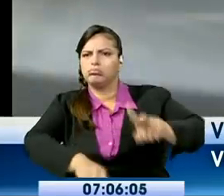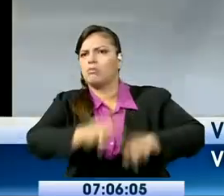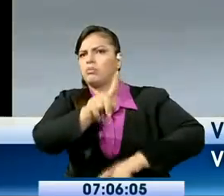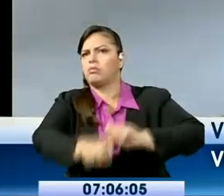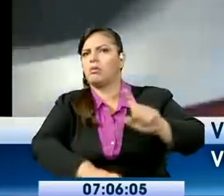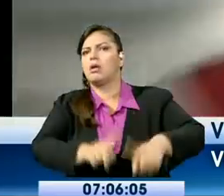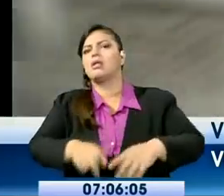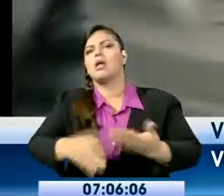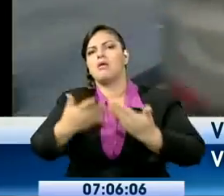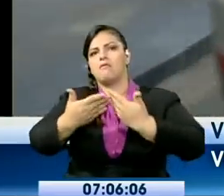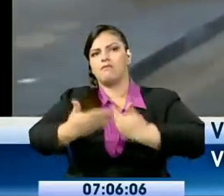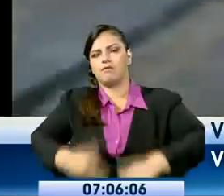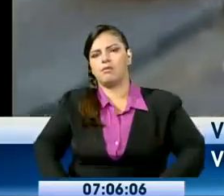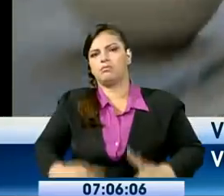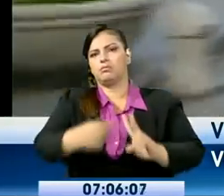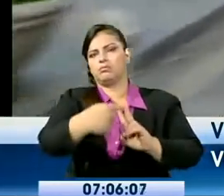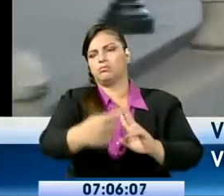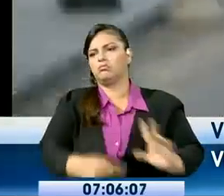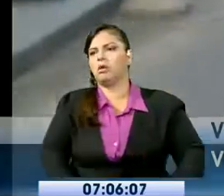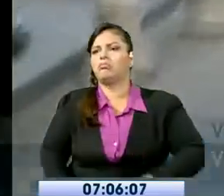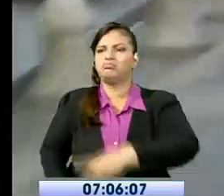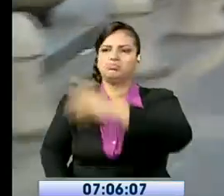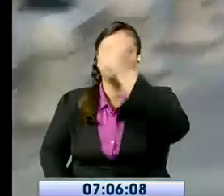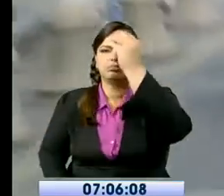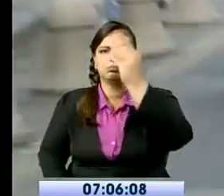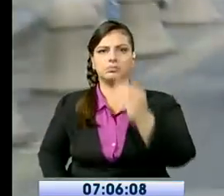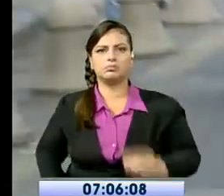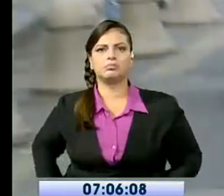segundos, informó Jorge Escobar.